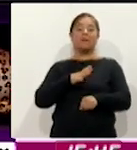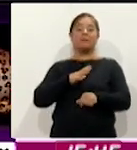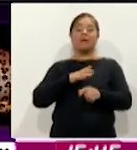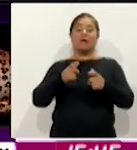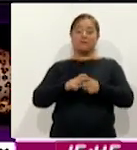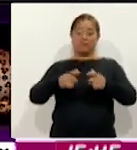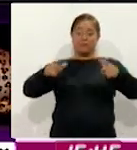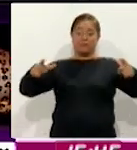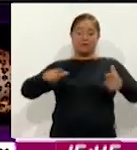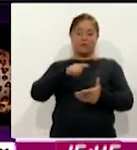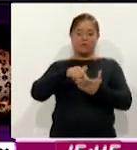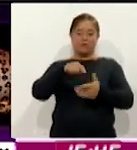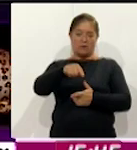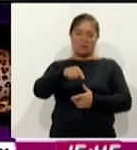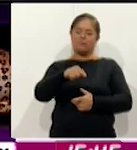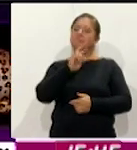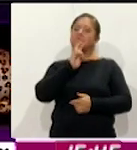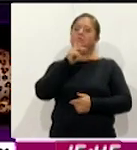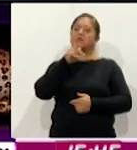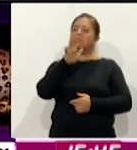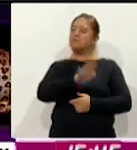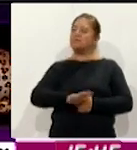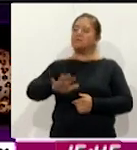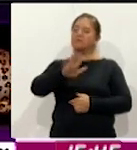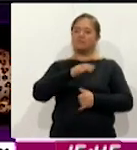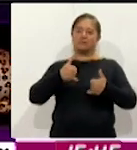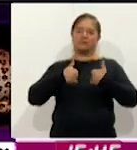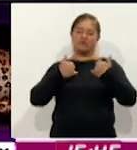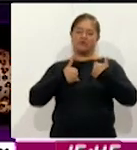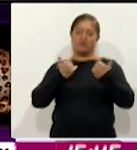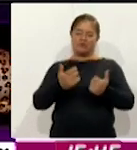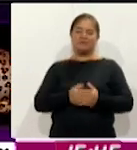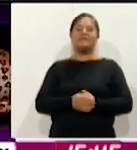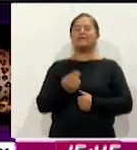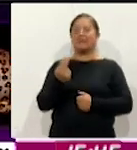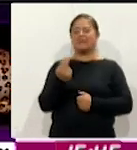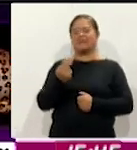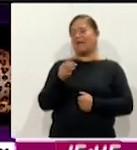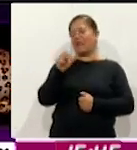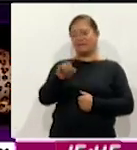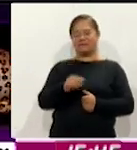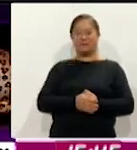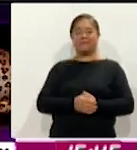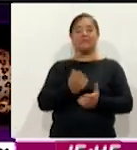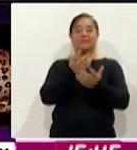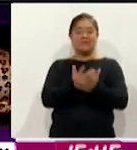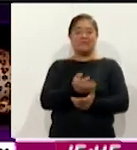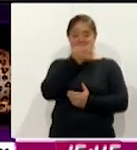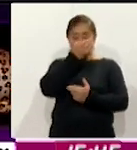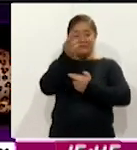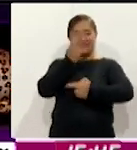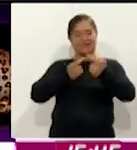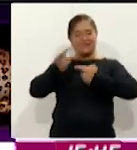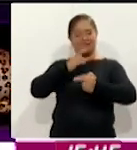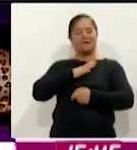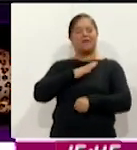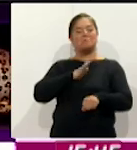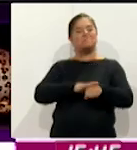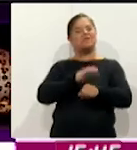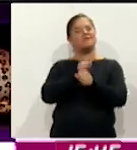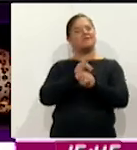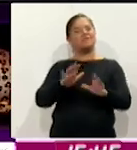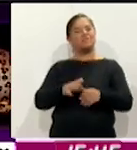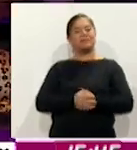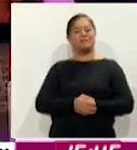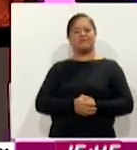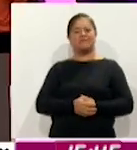este tipo de espacios, mejor para todos los jóvenes que así lo requieren. Nos damos una pausa y regresamos porque todavía tenemos más información. No se